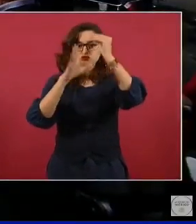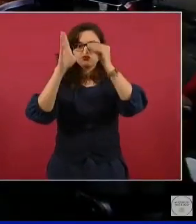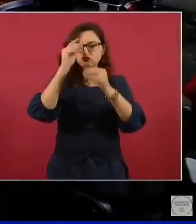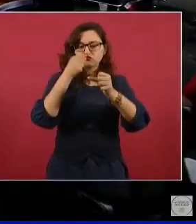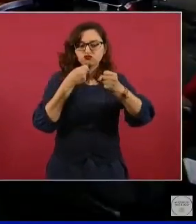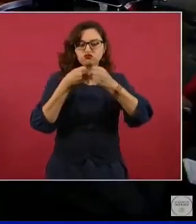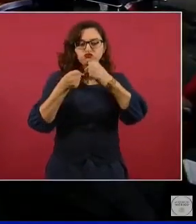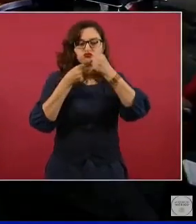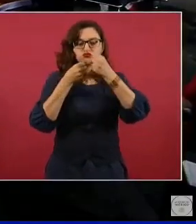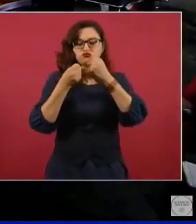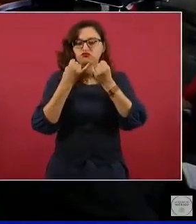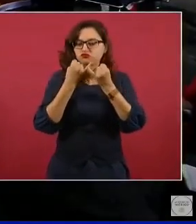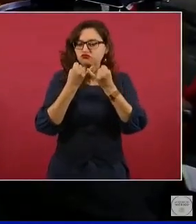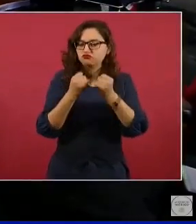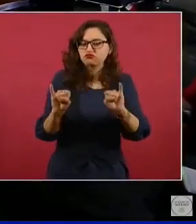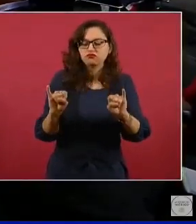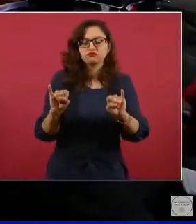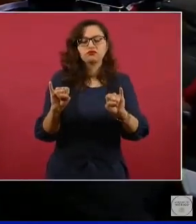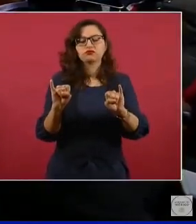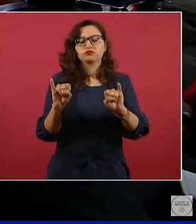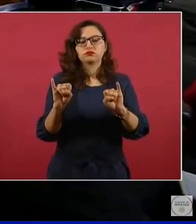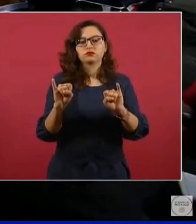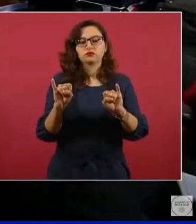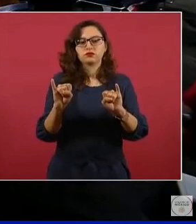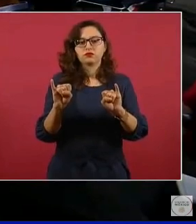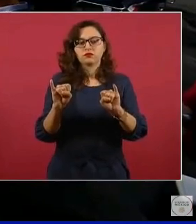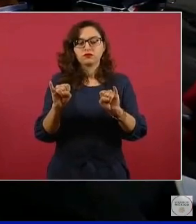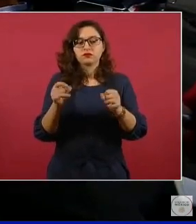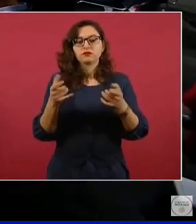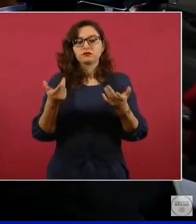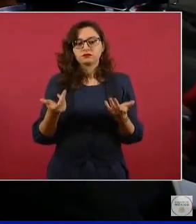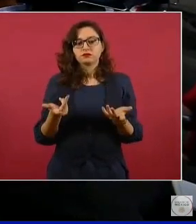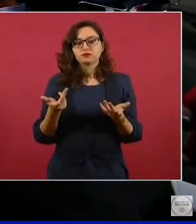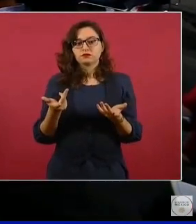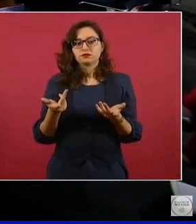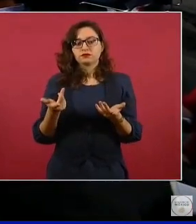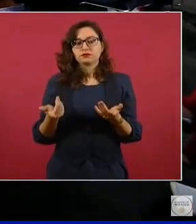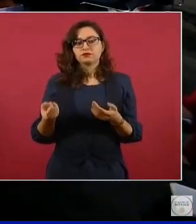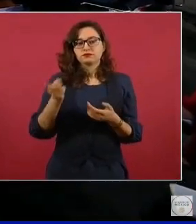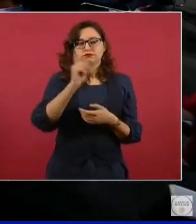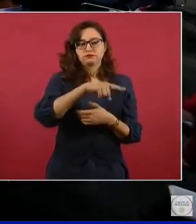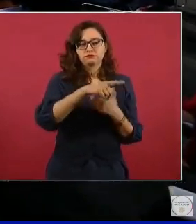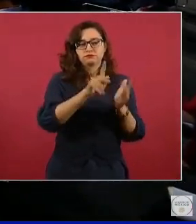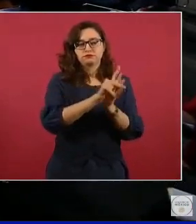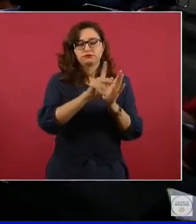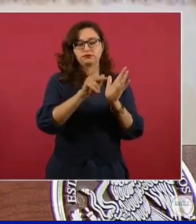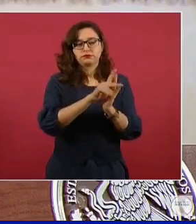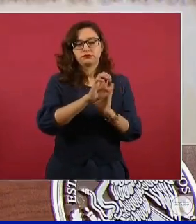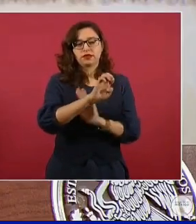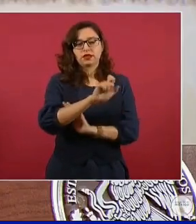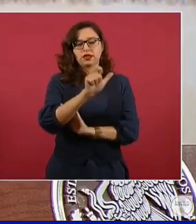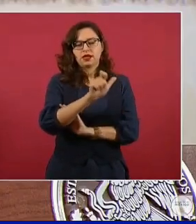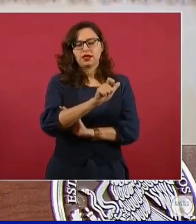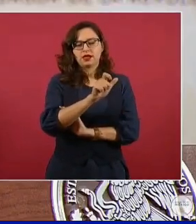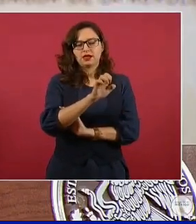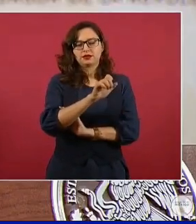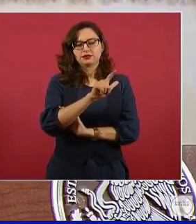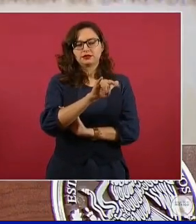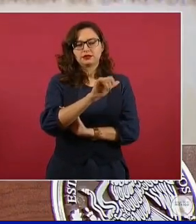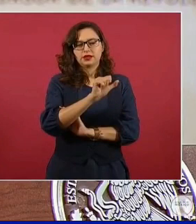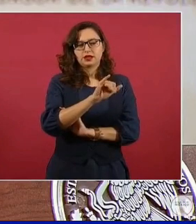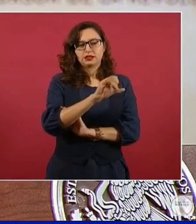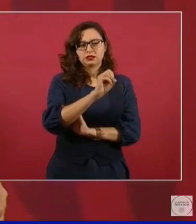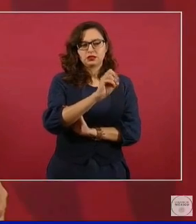independiente de entonces. Después del golpe Excelsior surgió Uno más